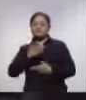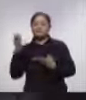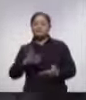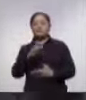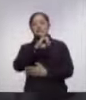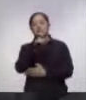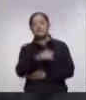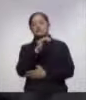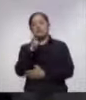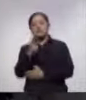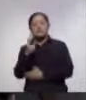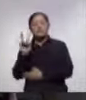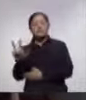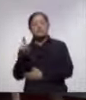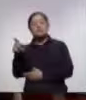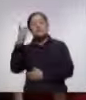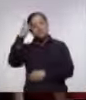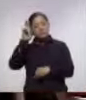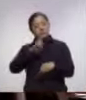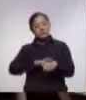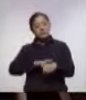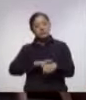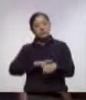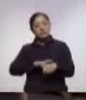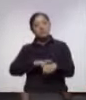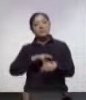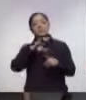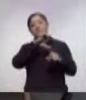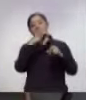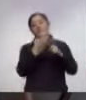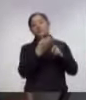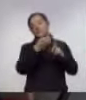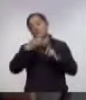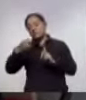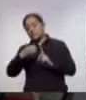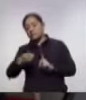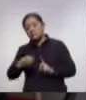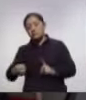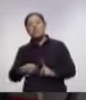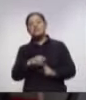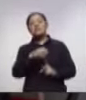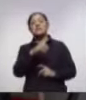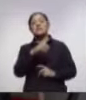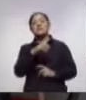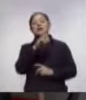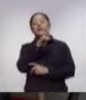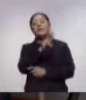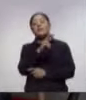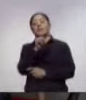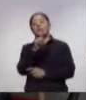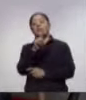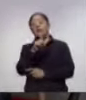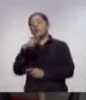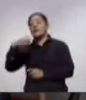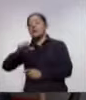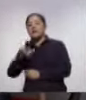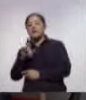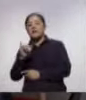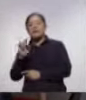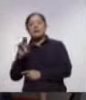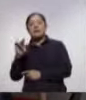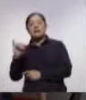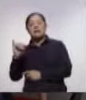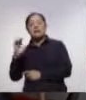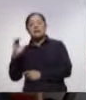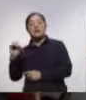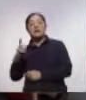Jorge Falcón Vallarta, quien es director del Comité Organizador Reto Valquírico 2020. ¿Cómo está, don Jorge? Bienvenido,